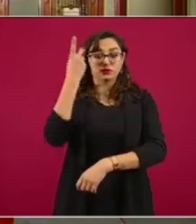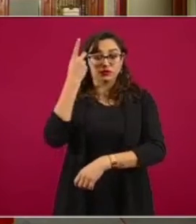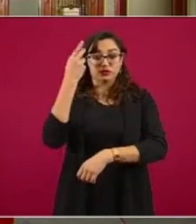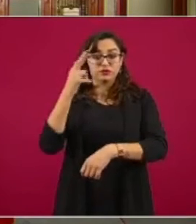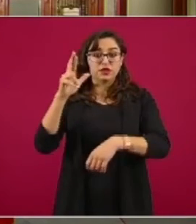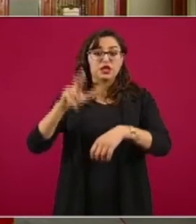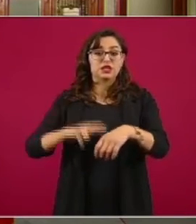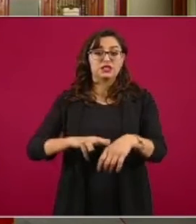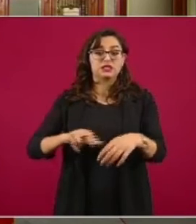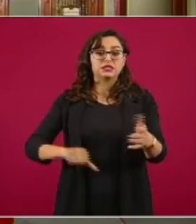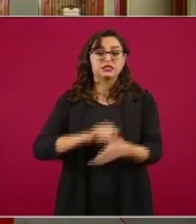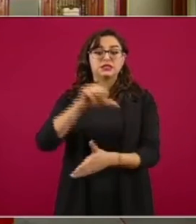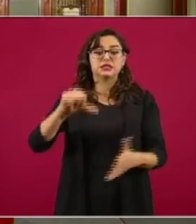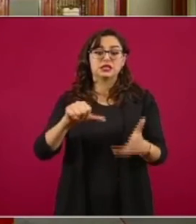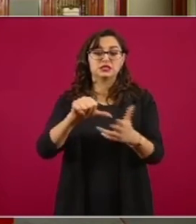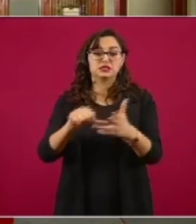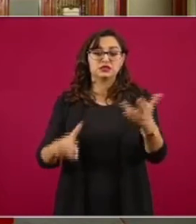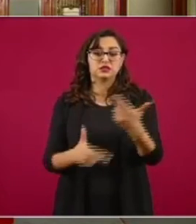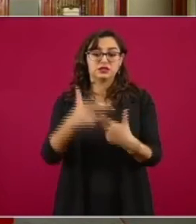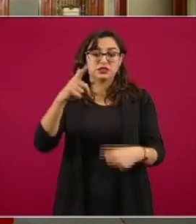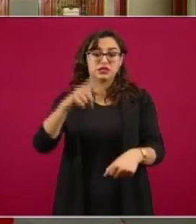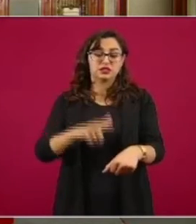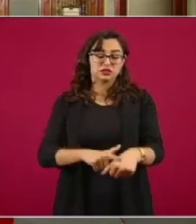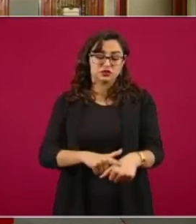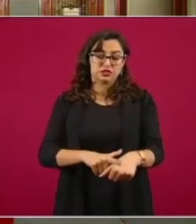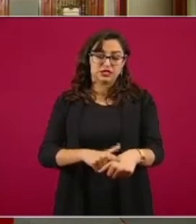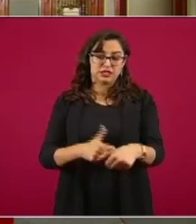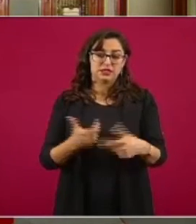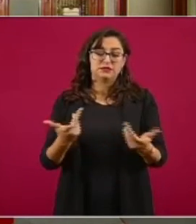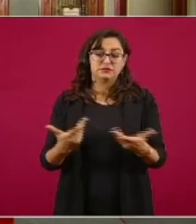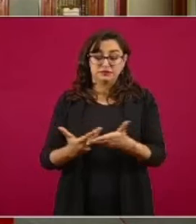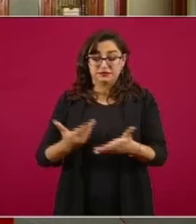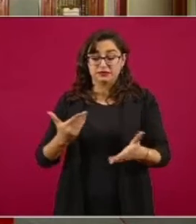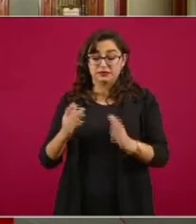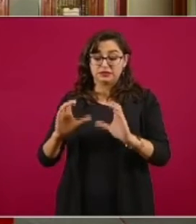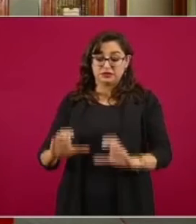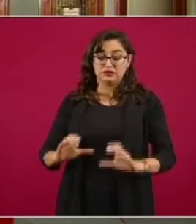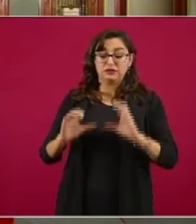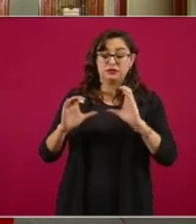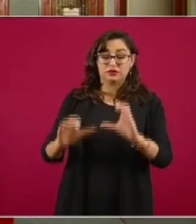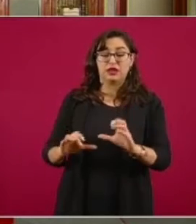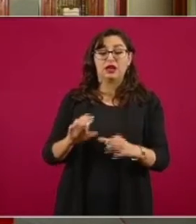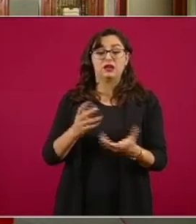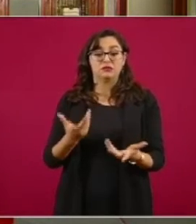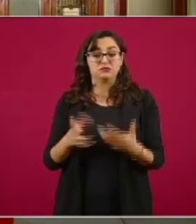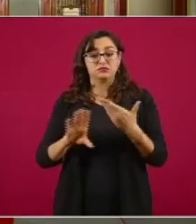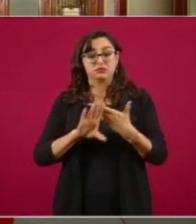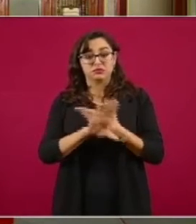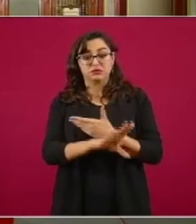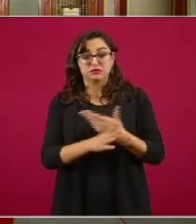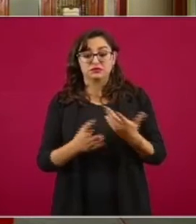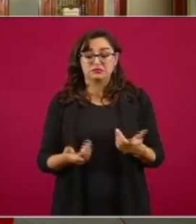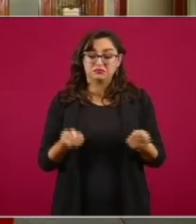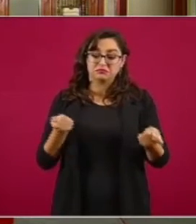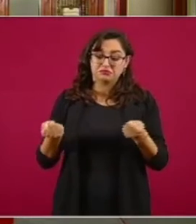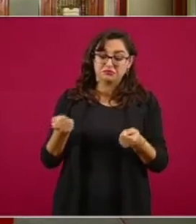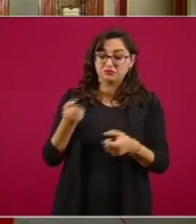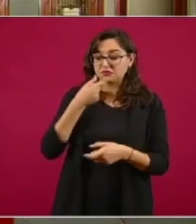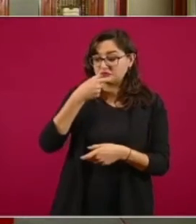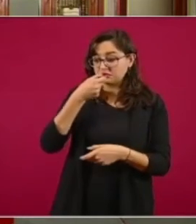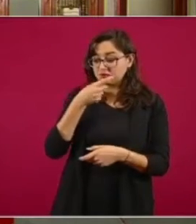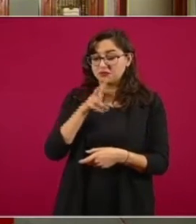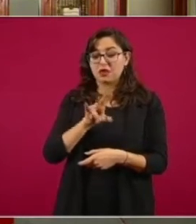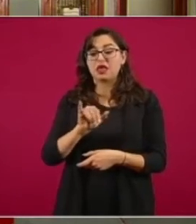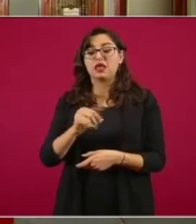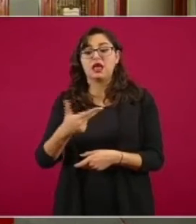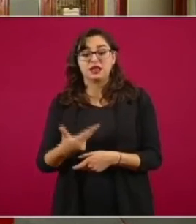Centro Nacional para la Prevención y Control del VIH-Sida y las infecciones de transmisión sexual, la doctora Aletze de la Torre